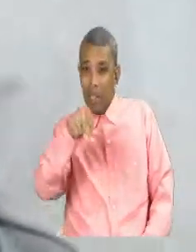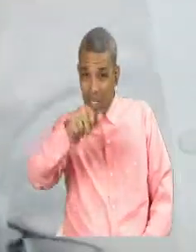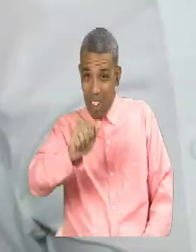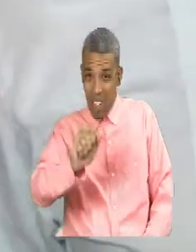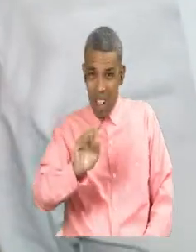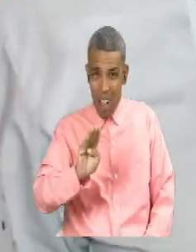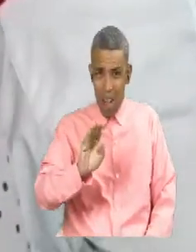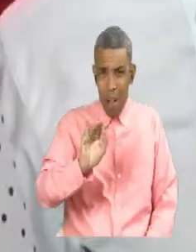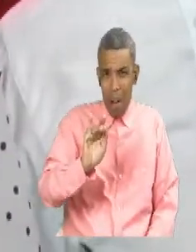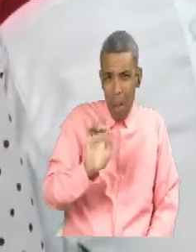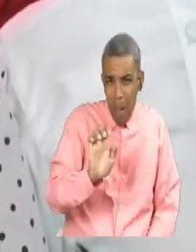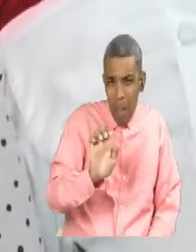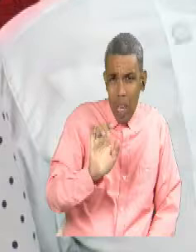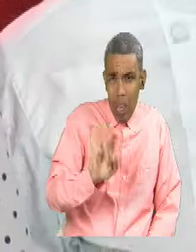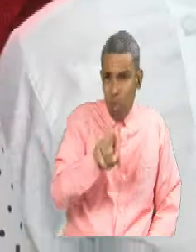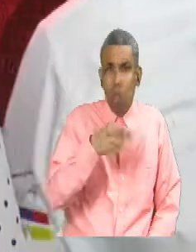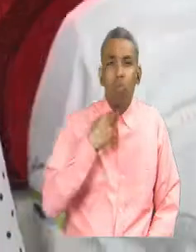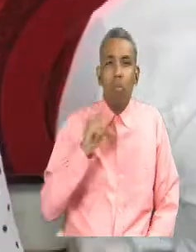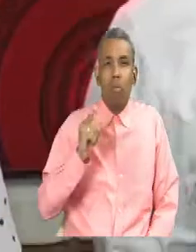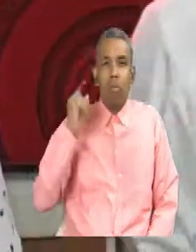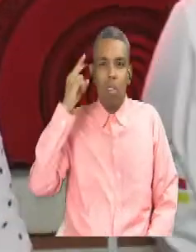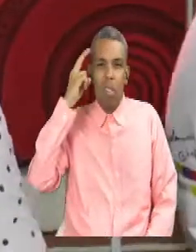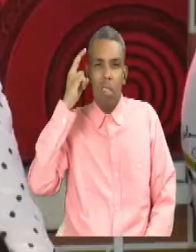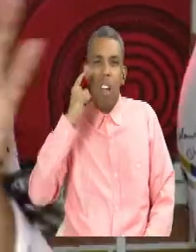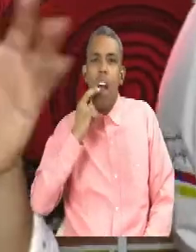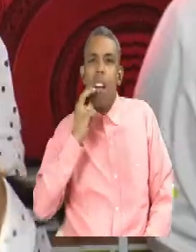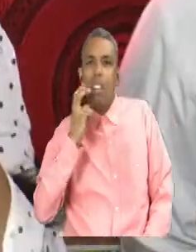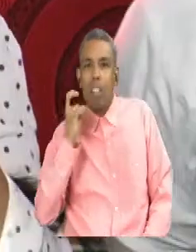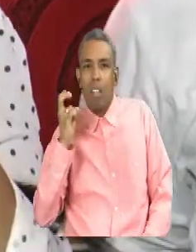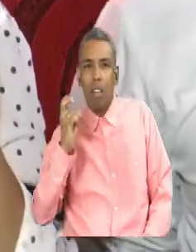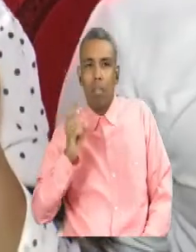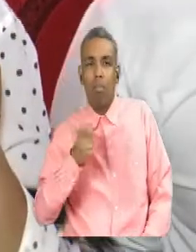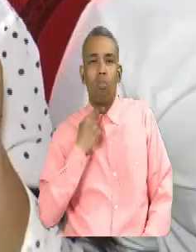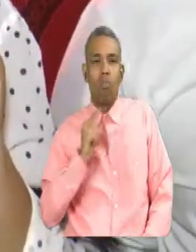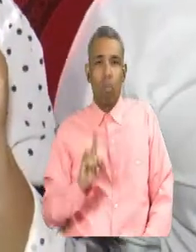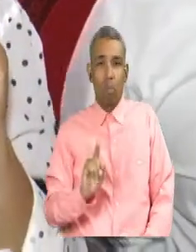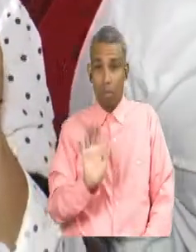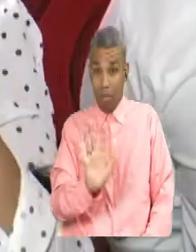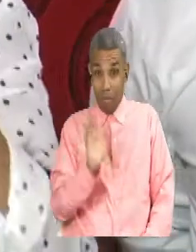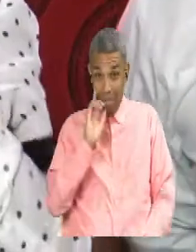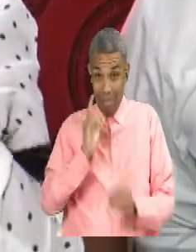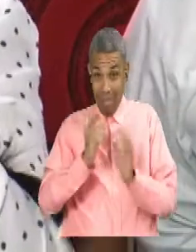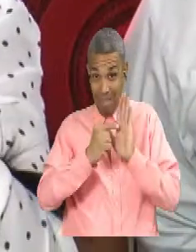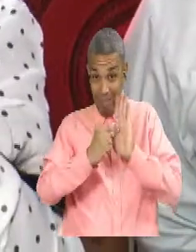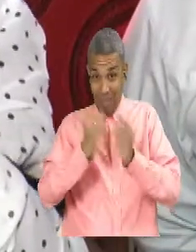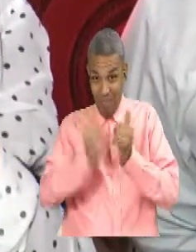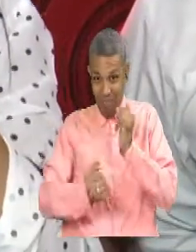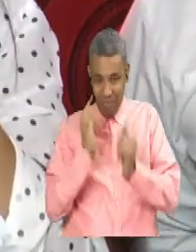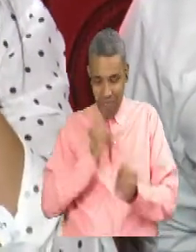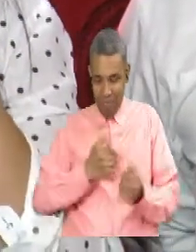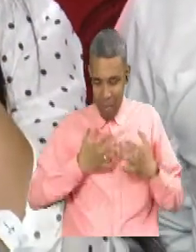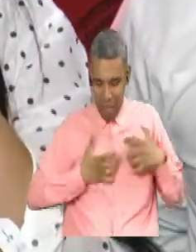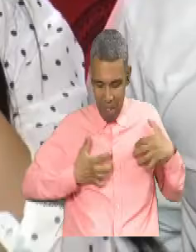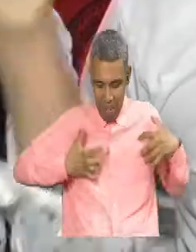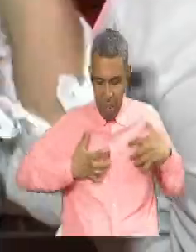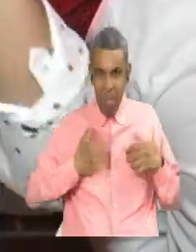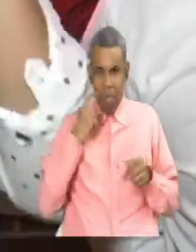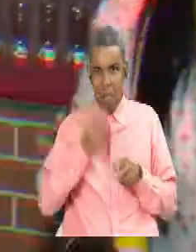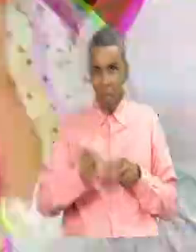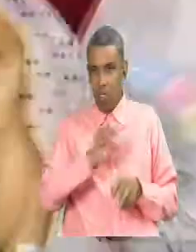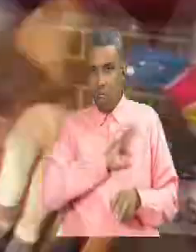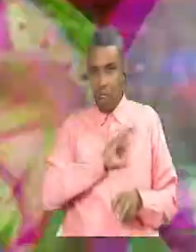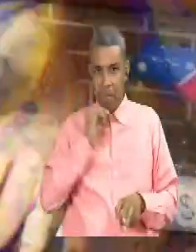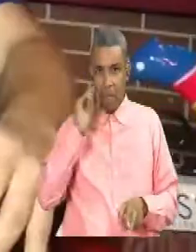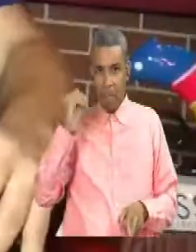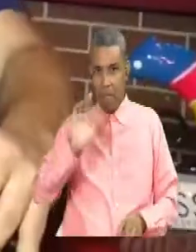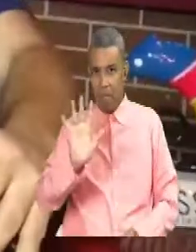tenemos esta opción. Ya aquí se nos acaba el tiempo, pero vamos a terminar un poco con nuestros artistas, que muy pronto los tendremos aquí en la